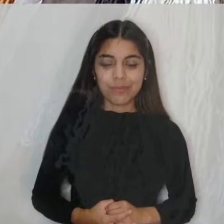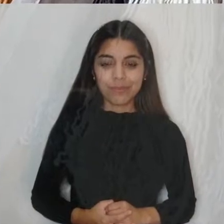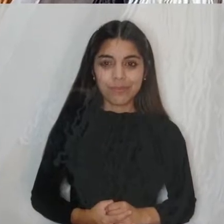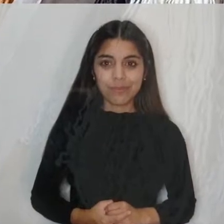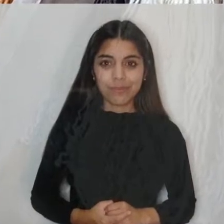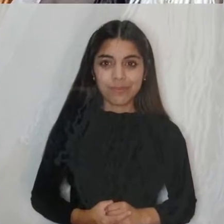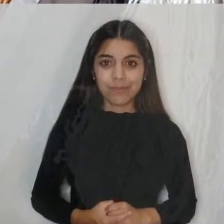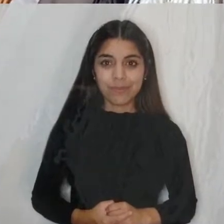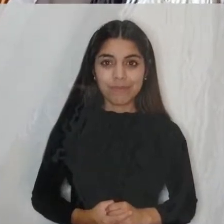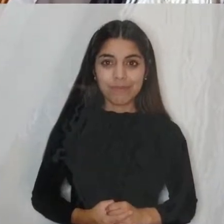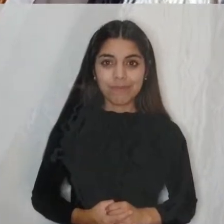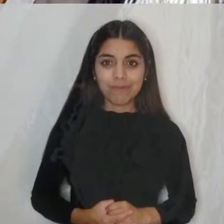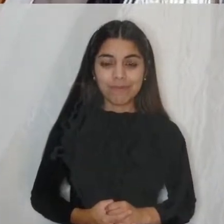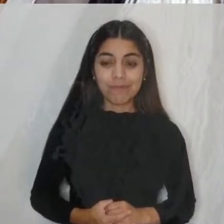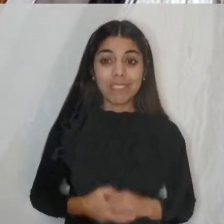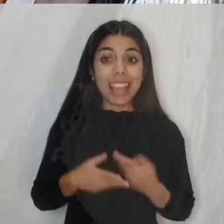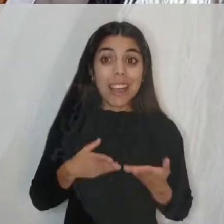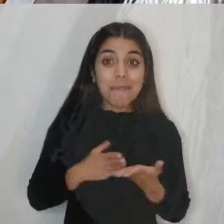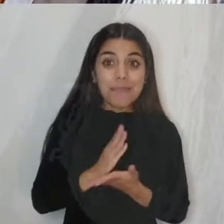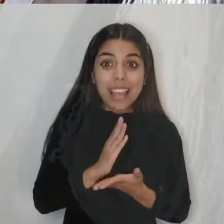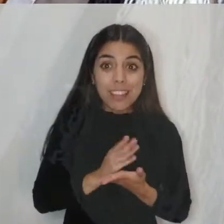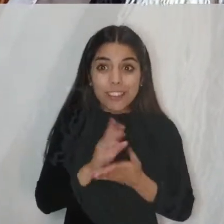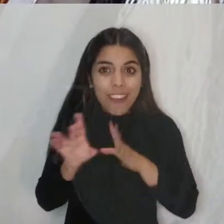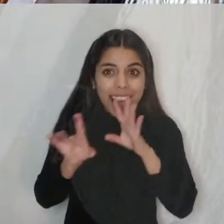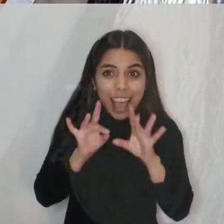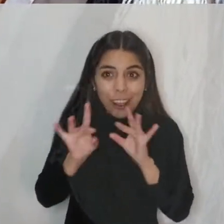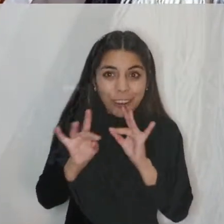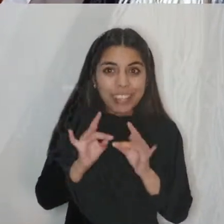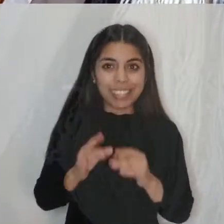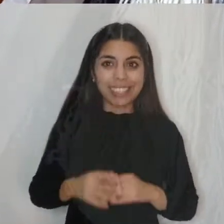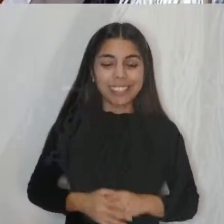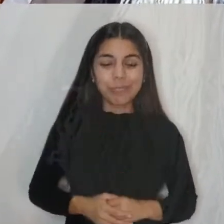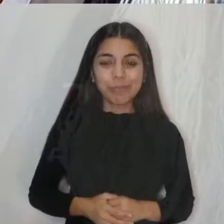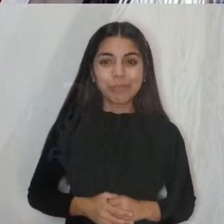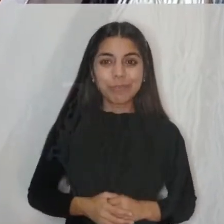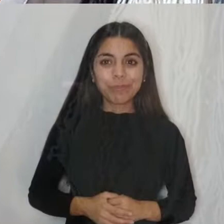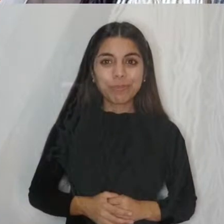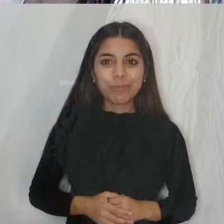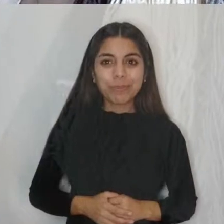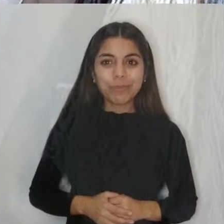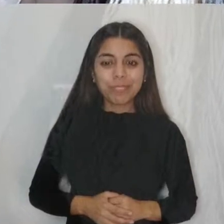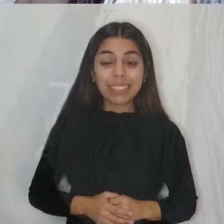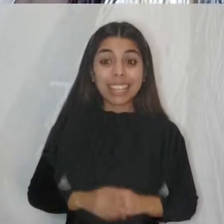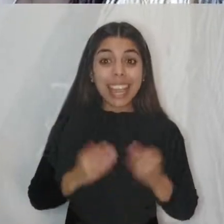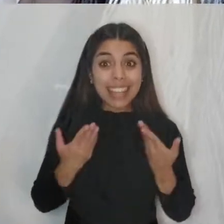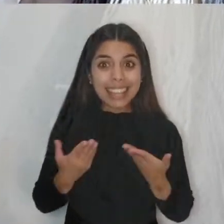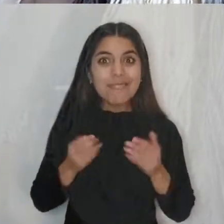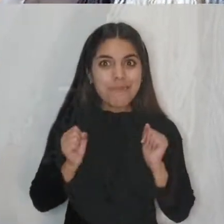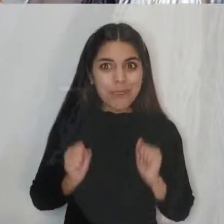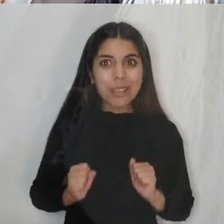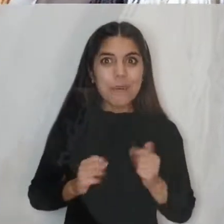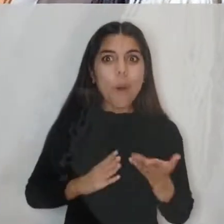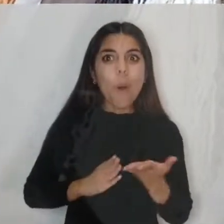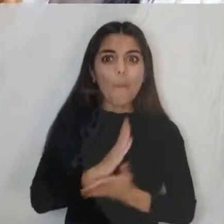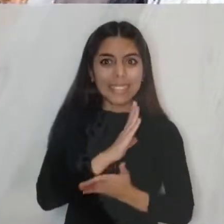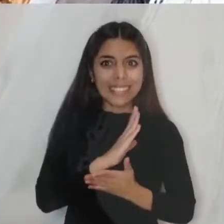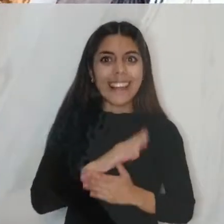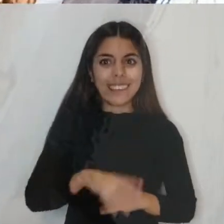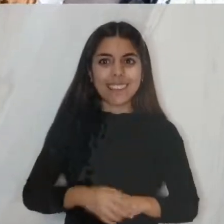Los 30 pares y ahora yo empiezo a escoger para que pueda empezar.